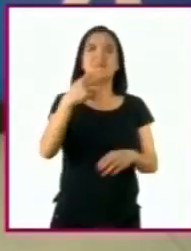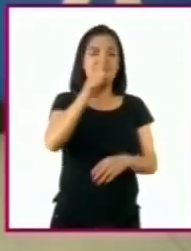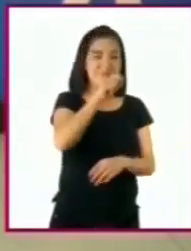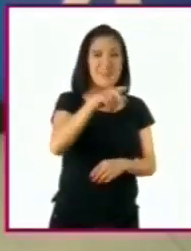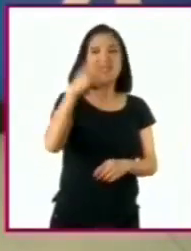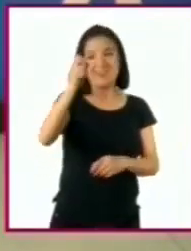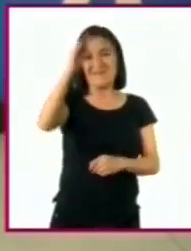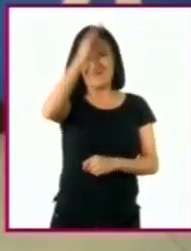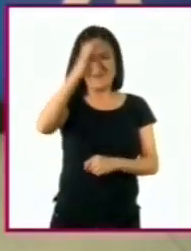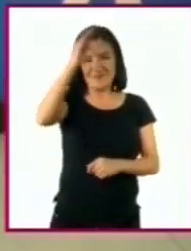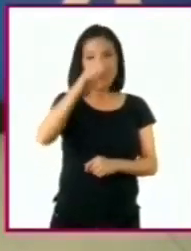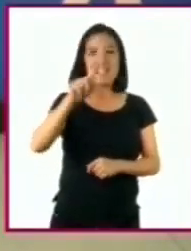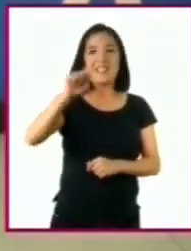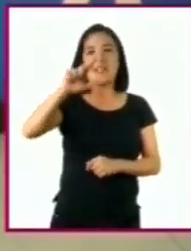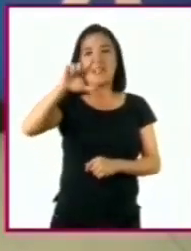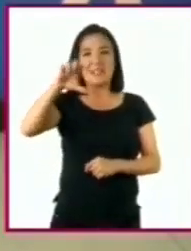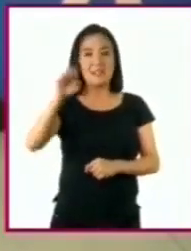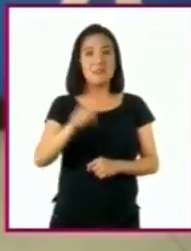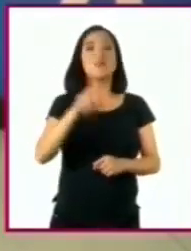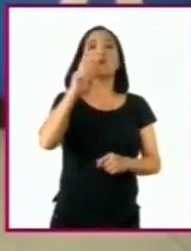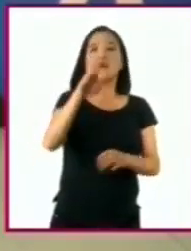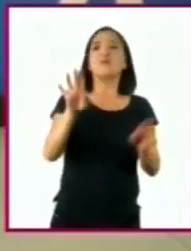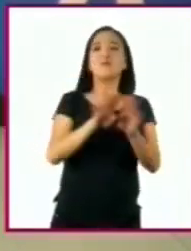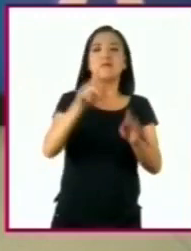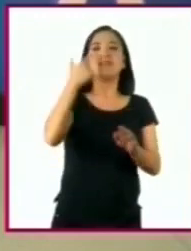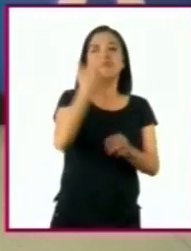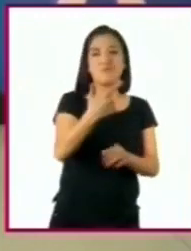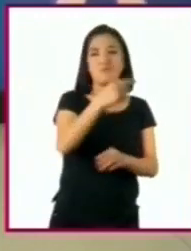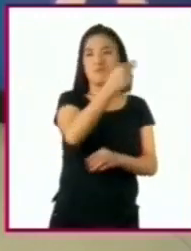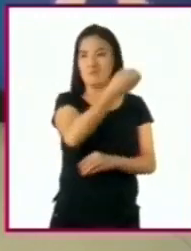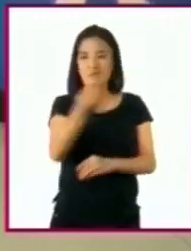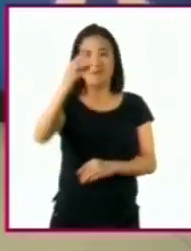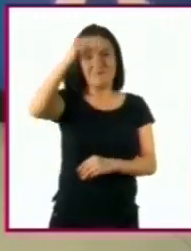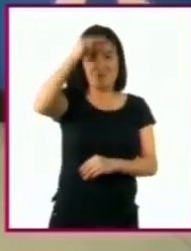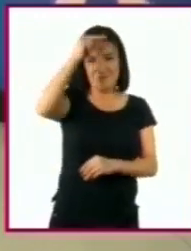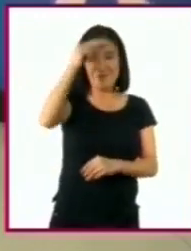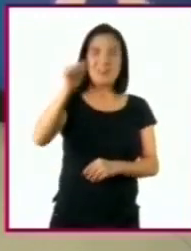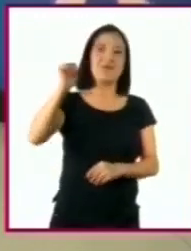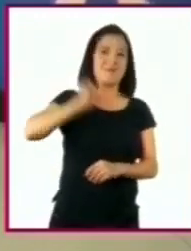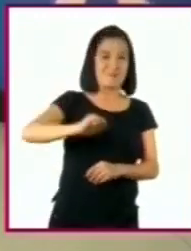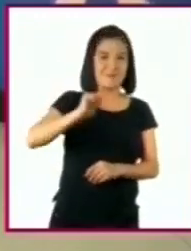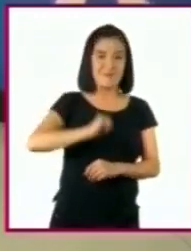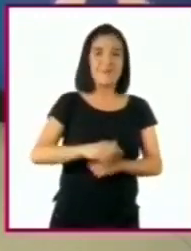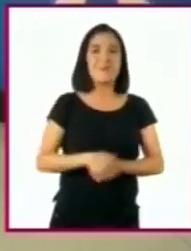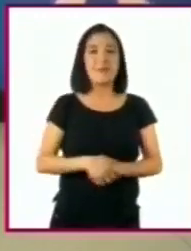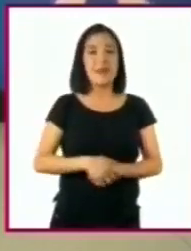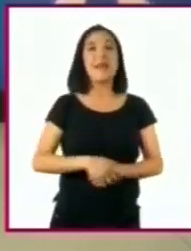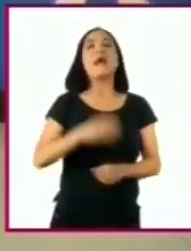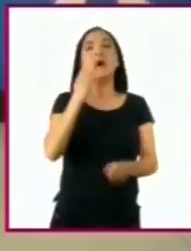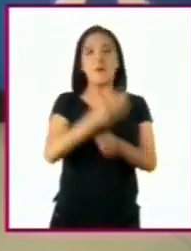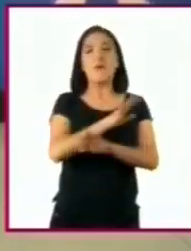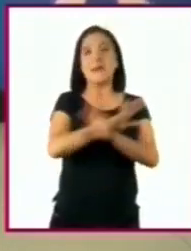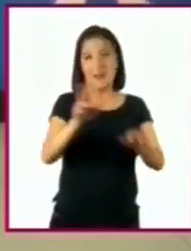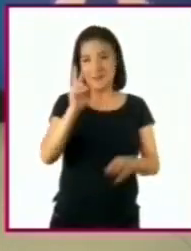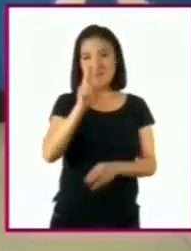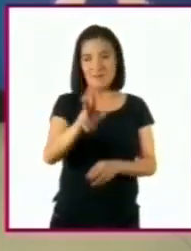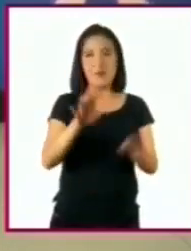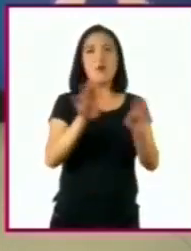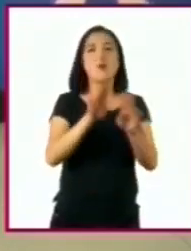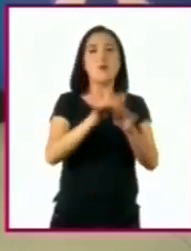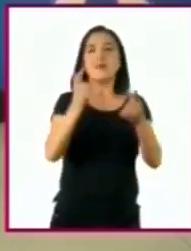fue considerado como uno de los siete sabios de la antigüedad. Bien, hasta aquí hemos revisado un poco de la historia de la